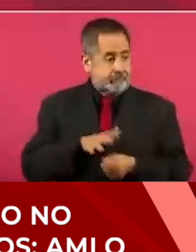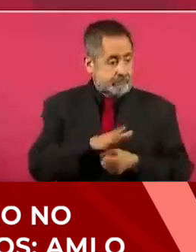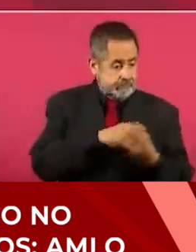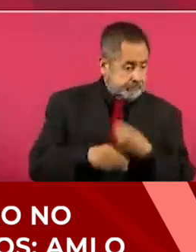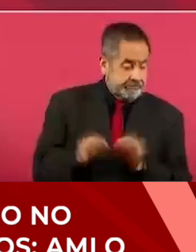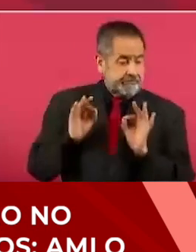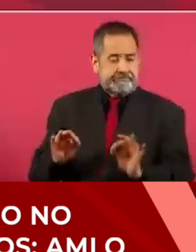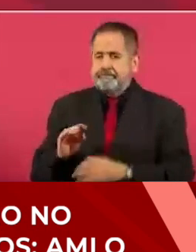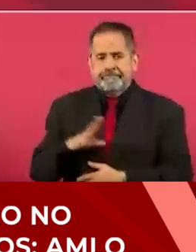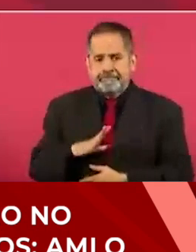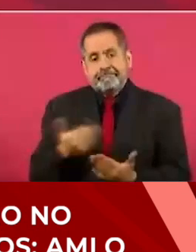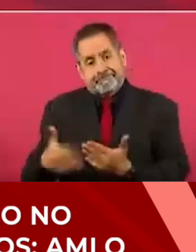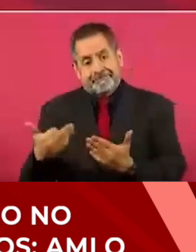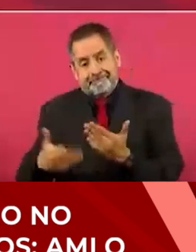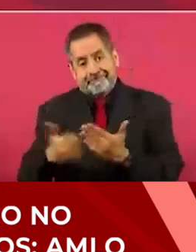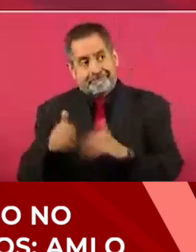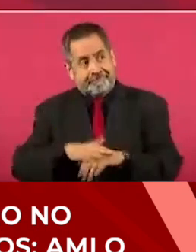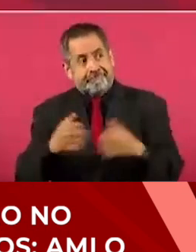autosuficientes y